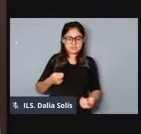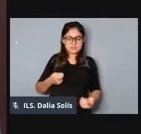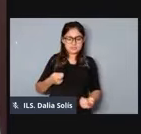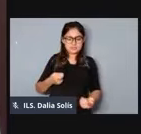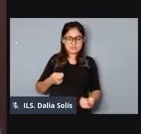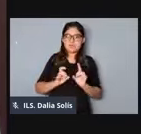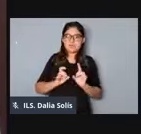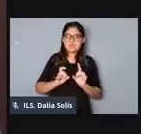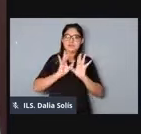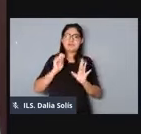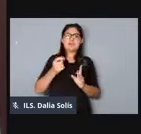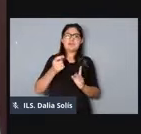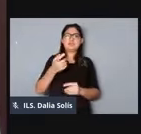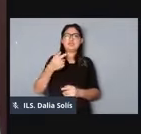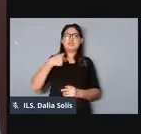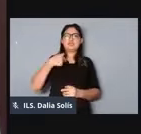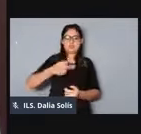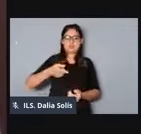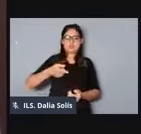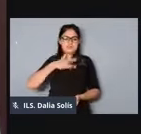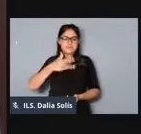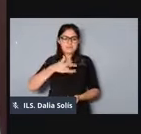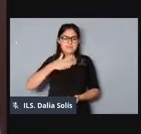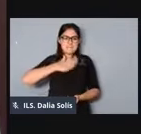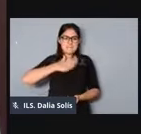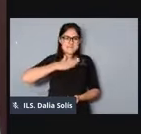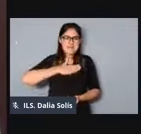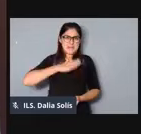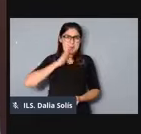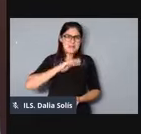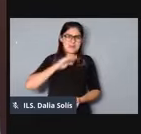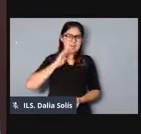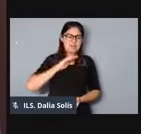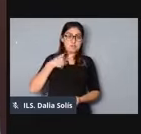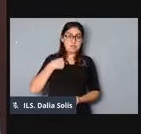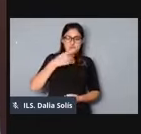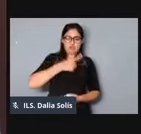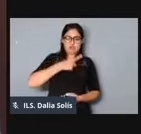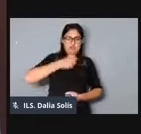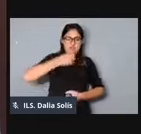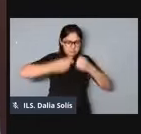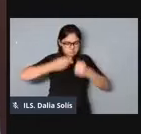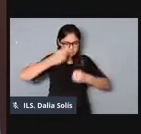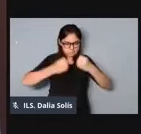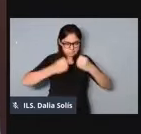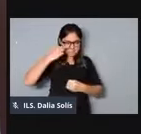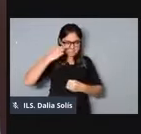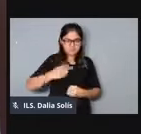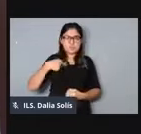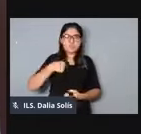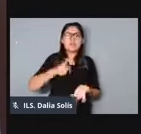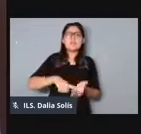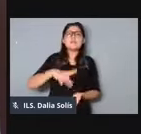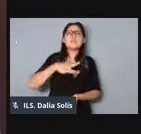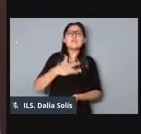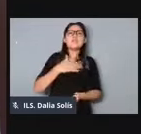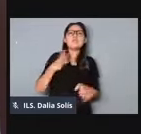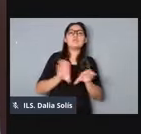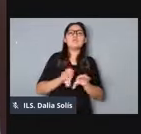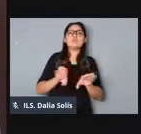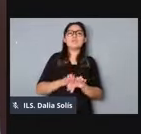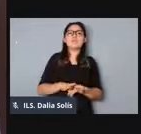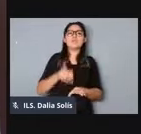cómo, ¿no? Entonces, es bien hermoso dejarlo sentir, dejarlo y decir, bueno, esto